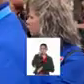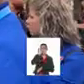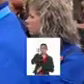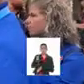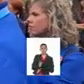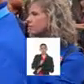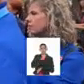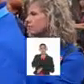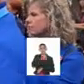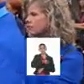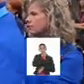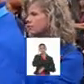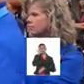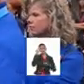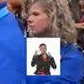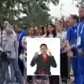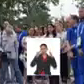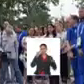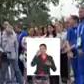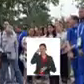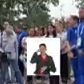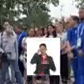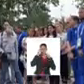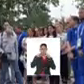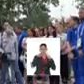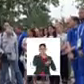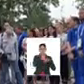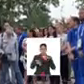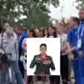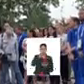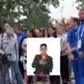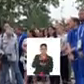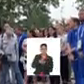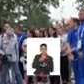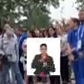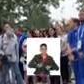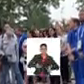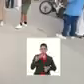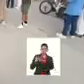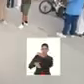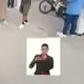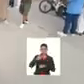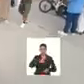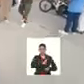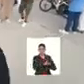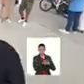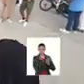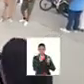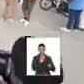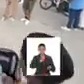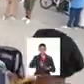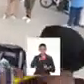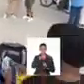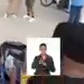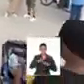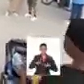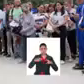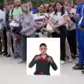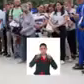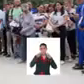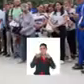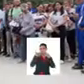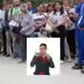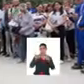apoyo de Cuba a los territorios franceses de ultramar durante la pandemia de COVID-19 y resaltó la resiliencia de la mayor de las